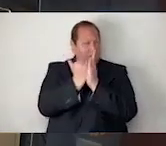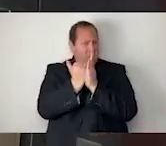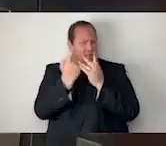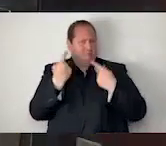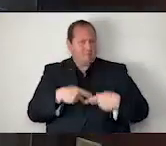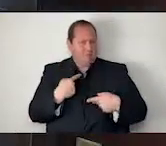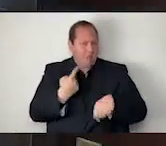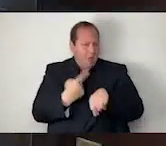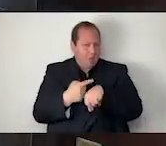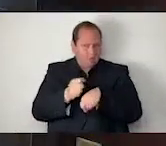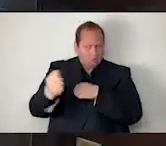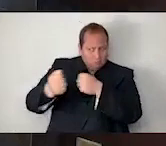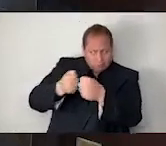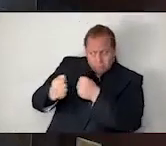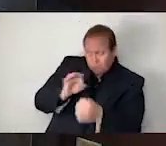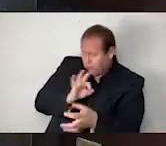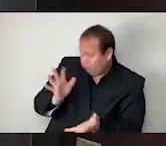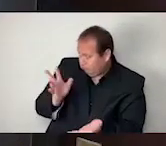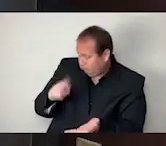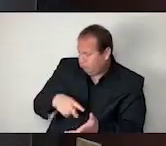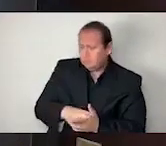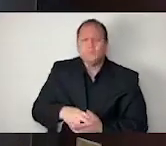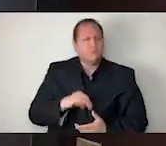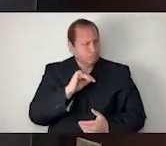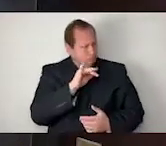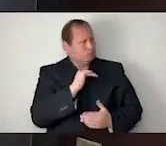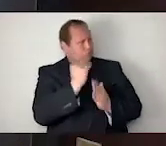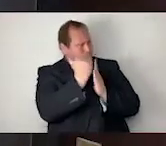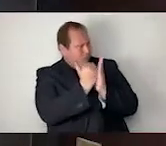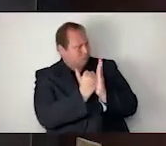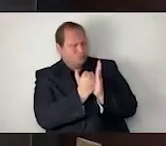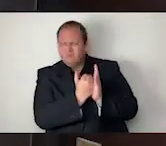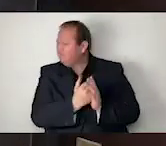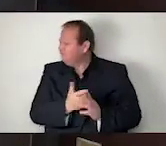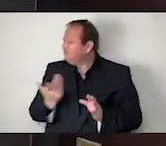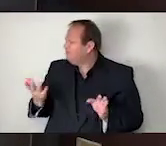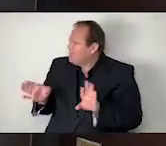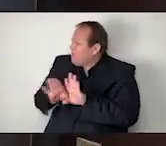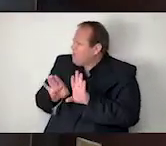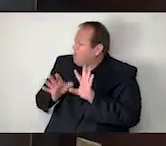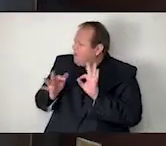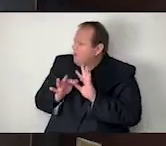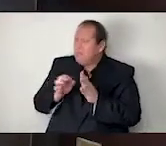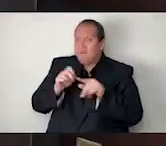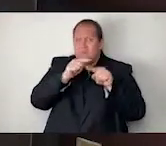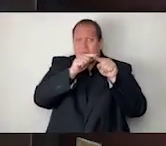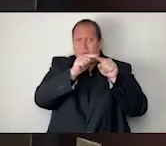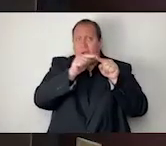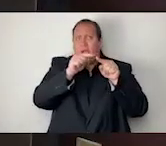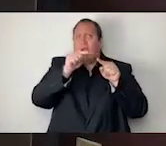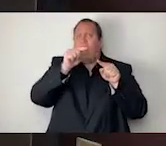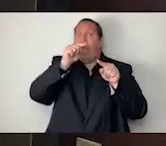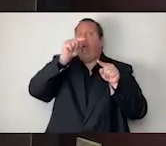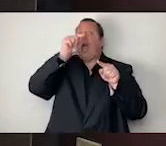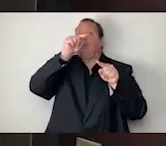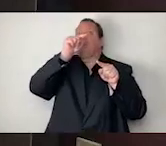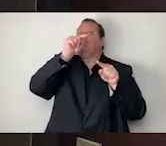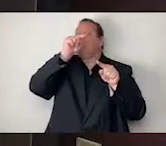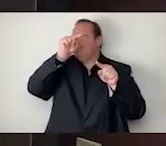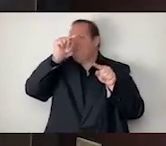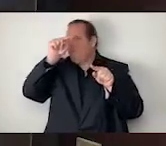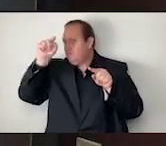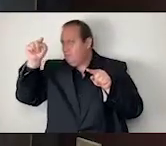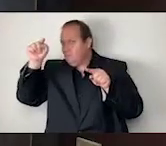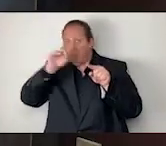empiece a achatar que no va a ser el fenómeno eso sí efectivamente los ambulatorios cada vez van a ser menos